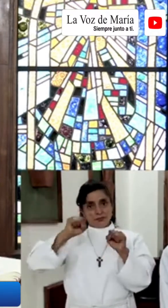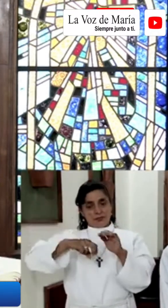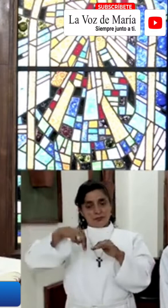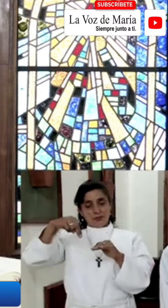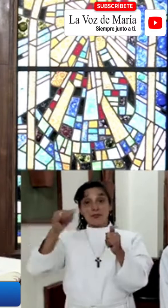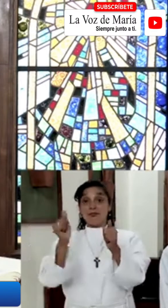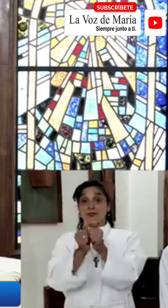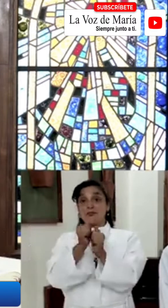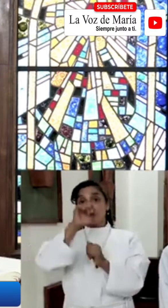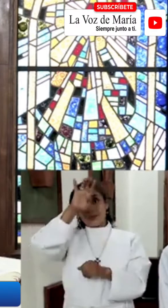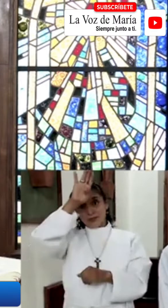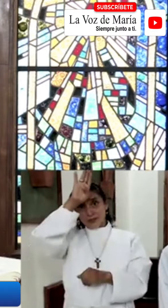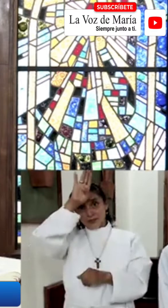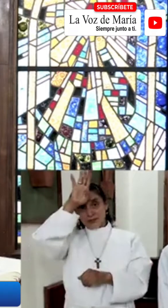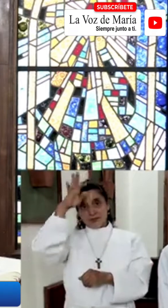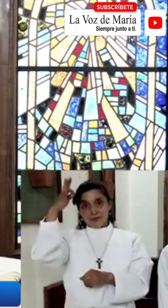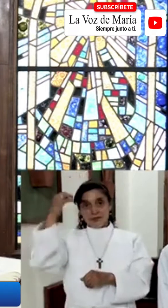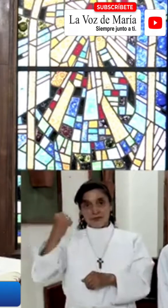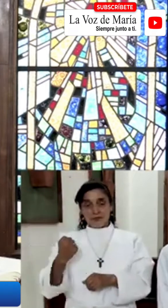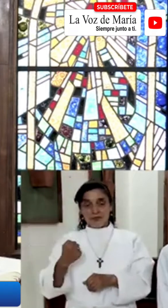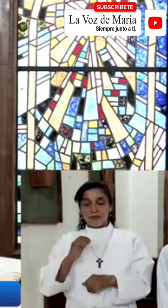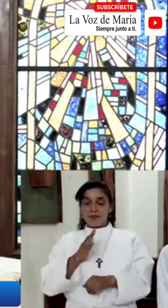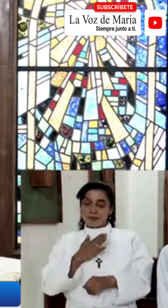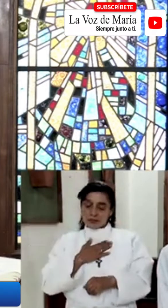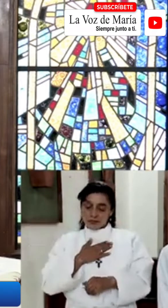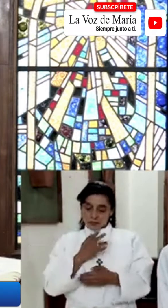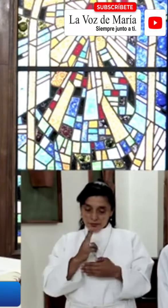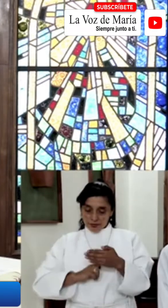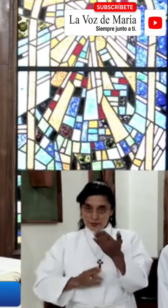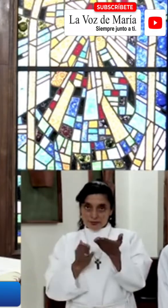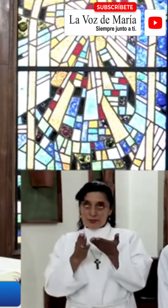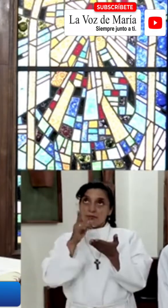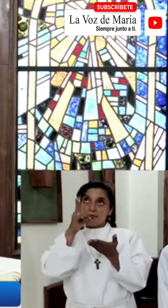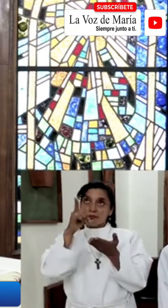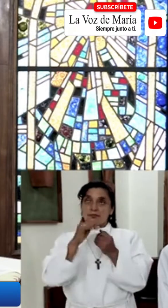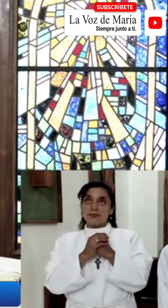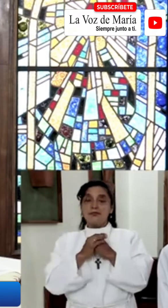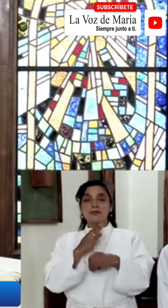Y con el Papa Francisco, conmigo indigno siervo